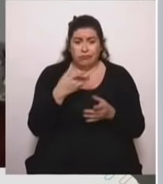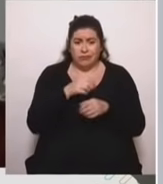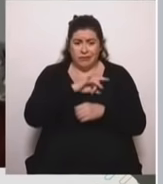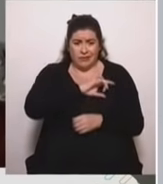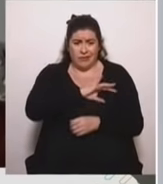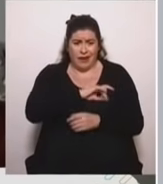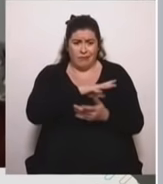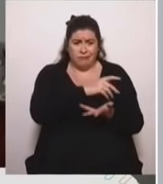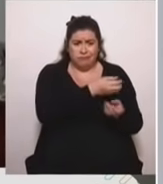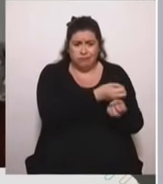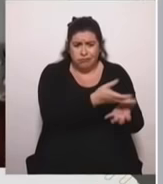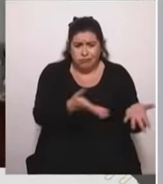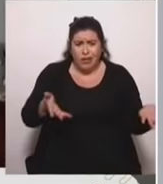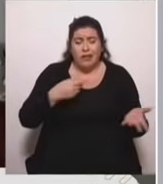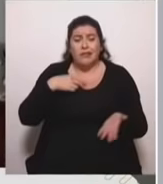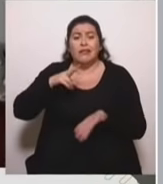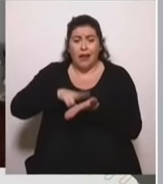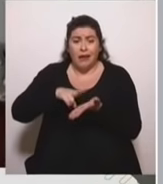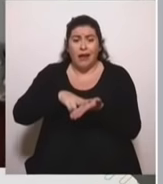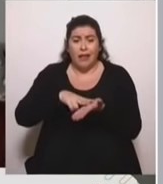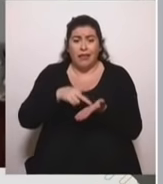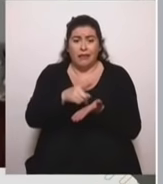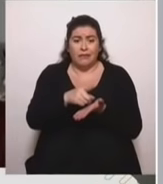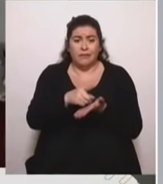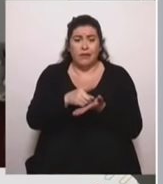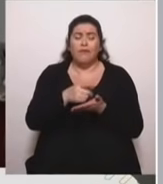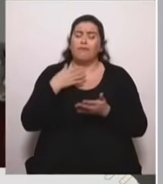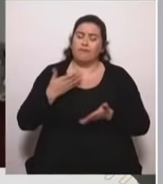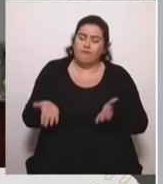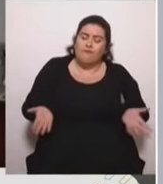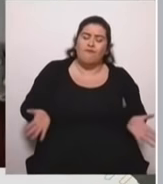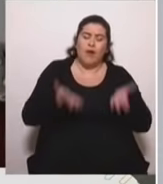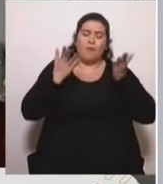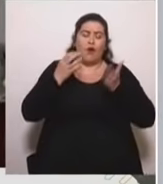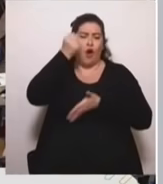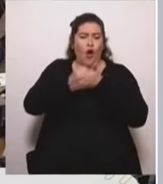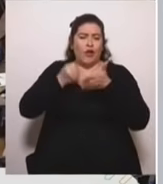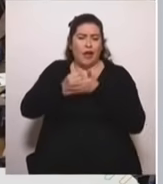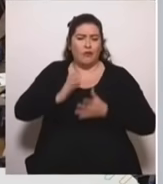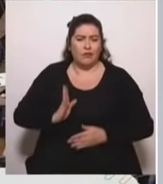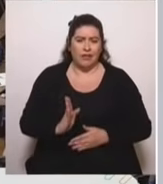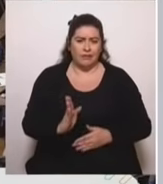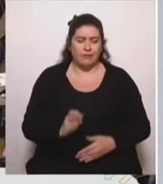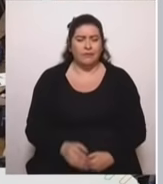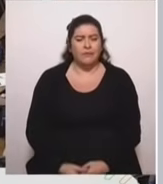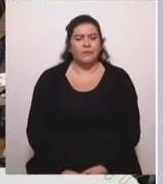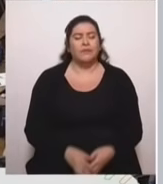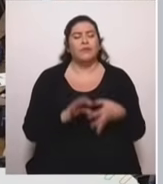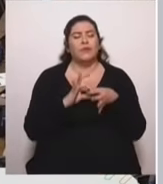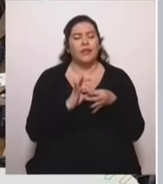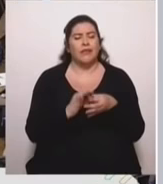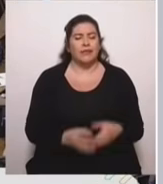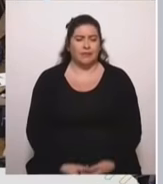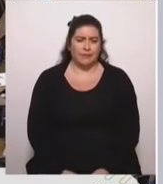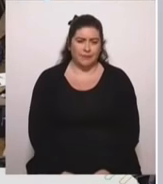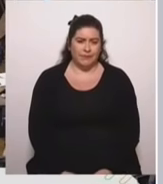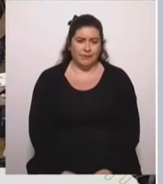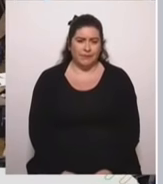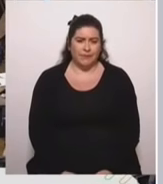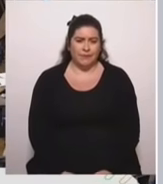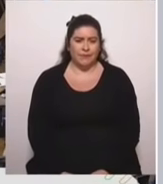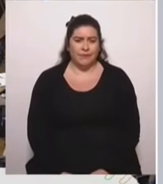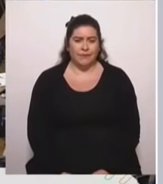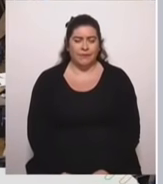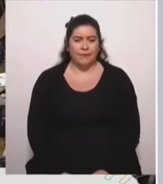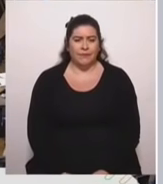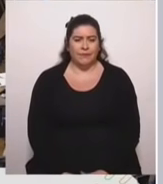una misión constituyente, desde el momento que su cometido consiste precisamente en redactar la